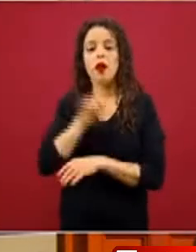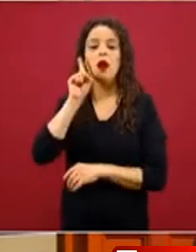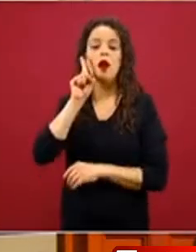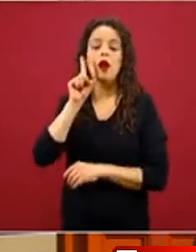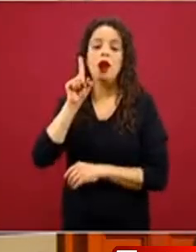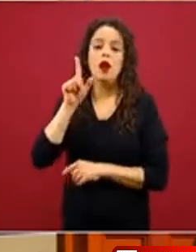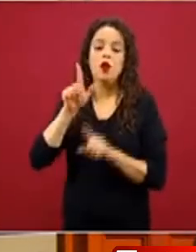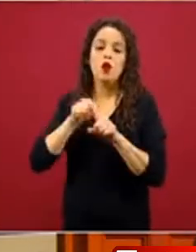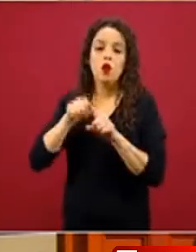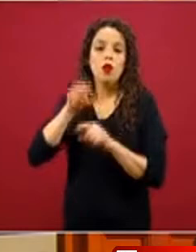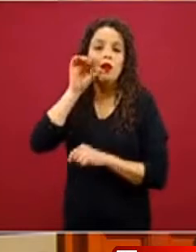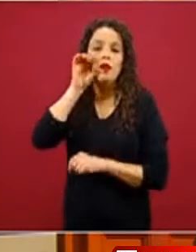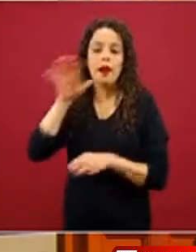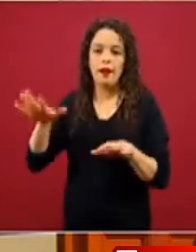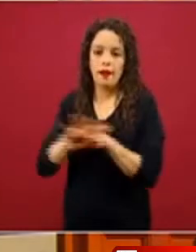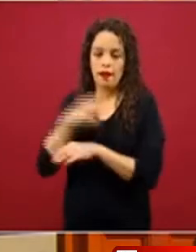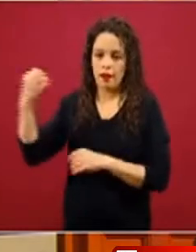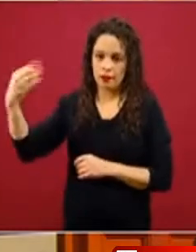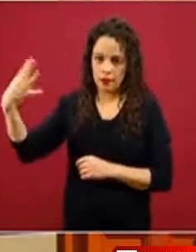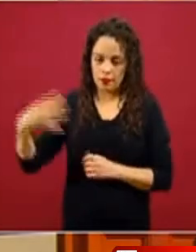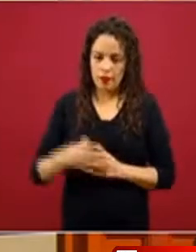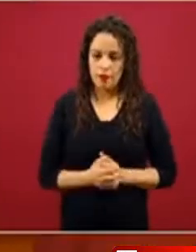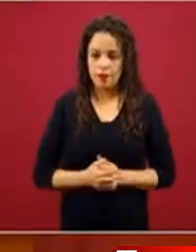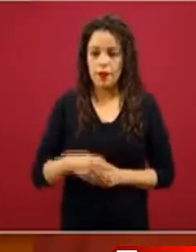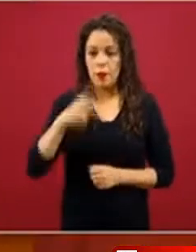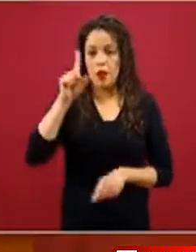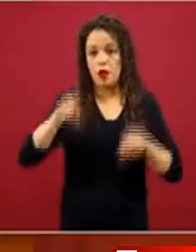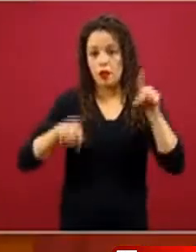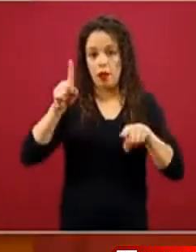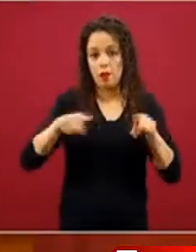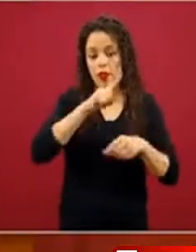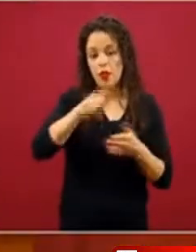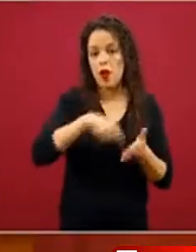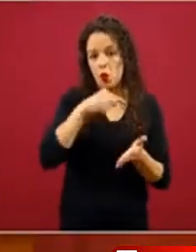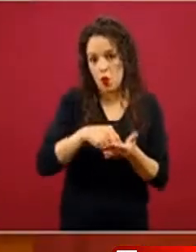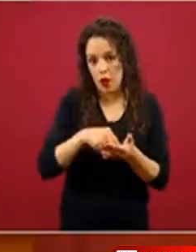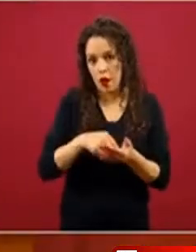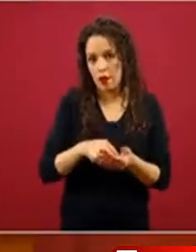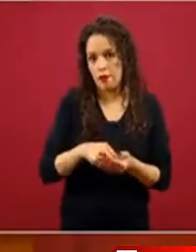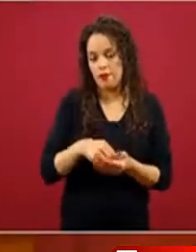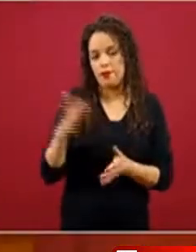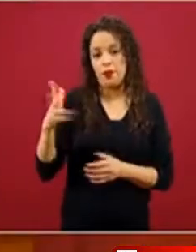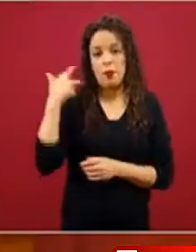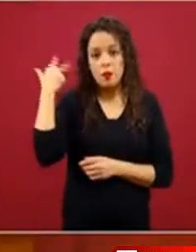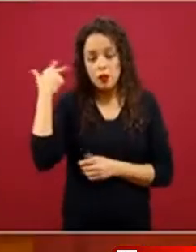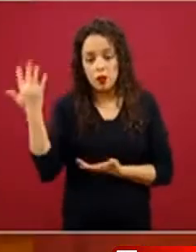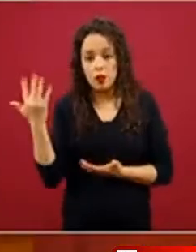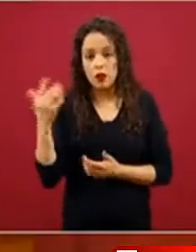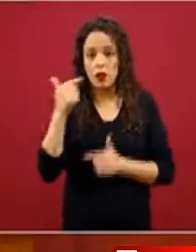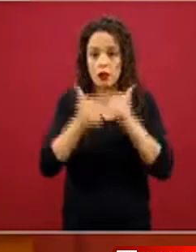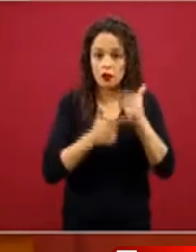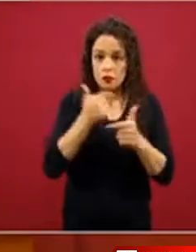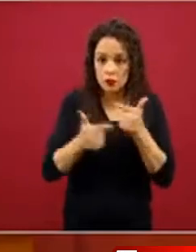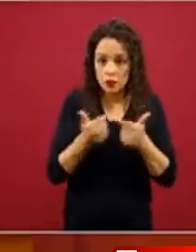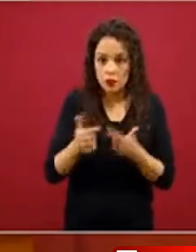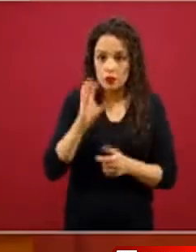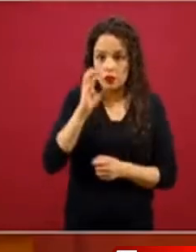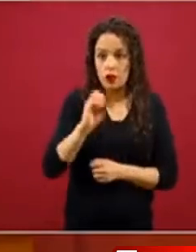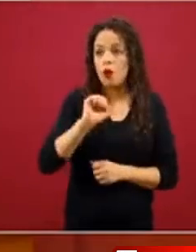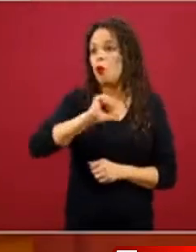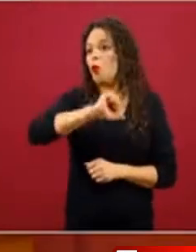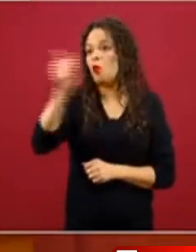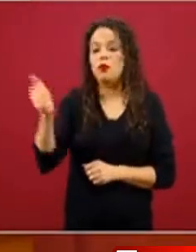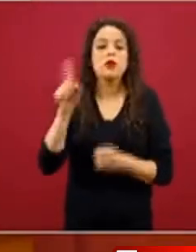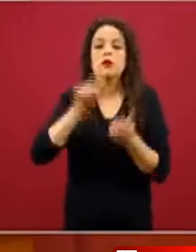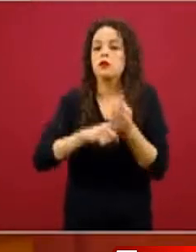dependiendo del lugar del que se trate, si es gimnasio, es peluquería, es estética o es